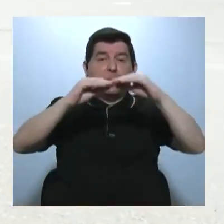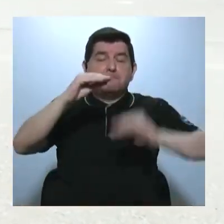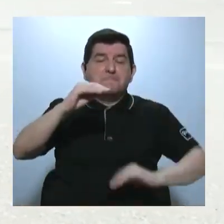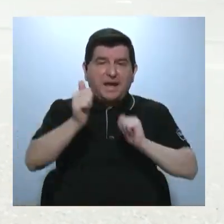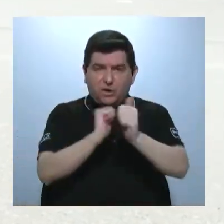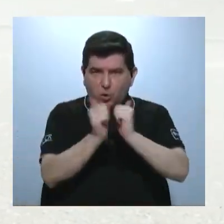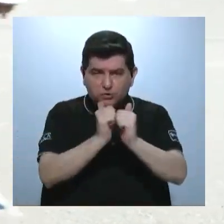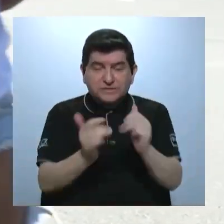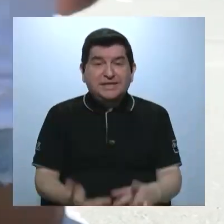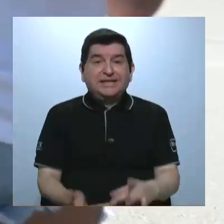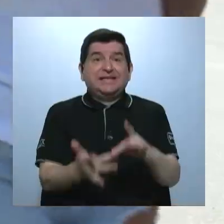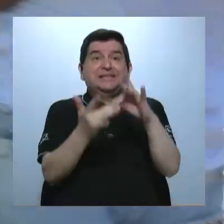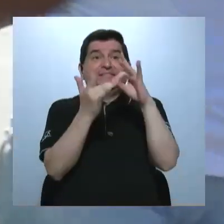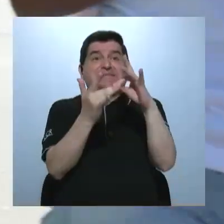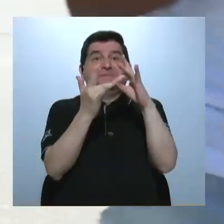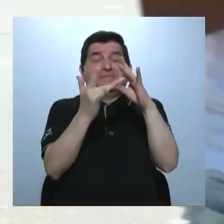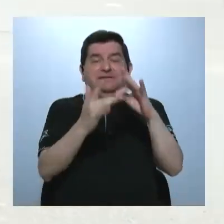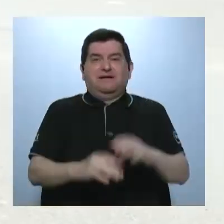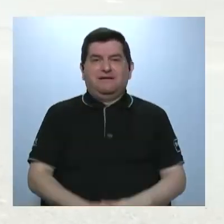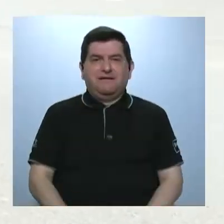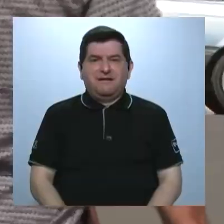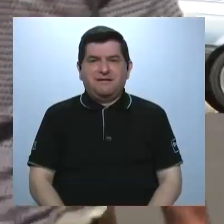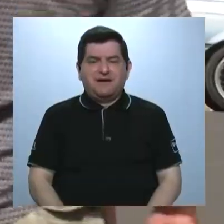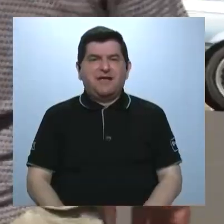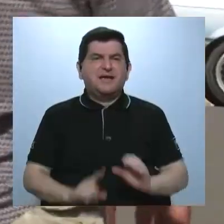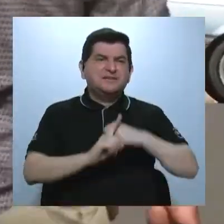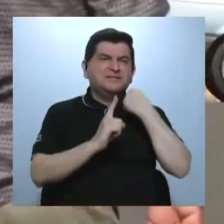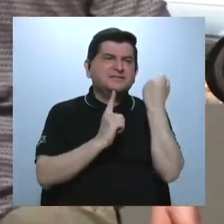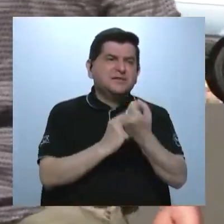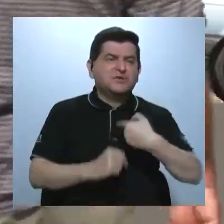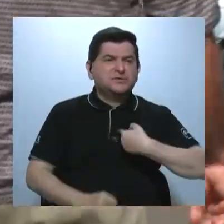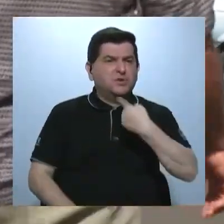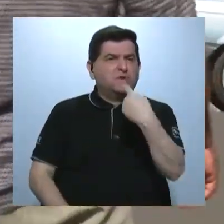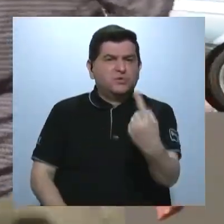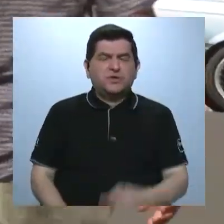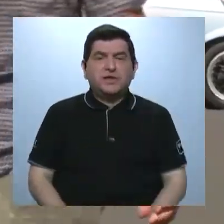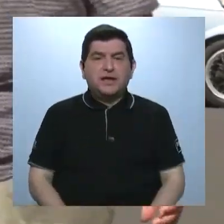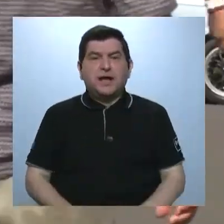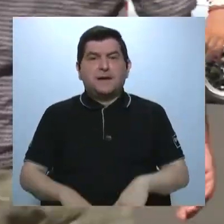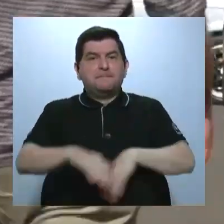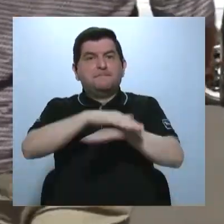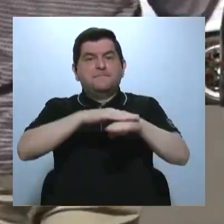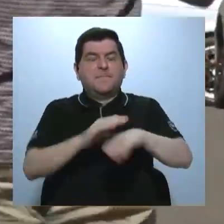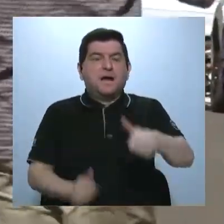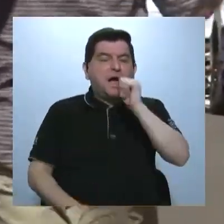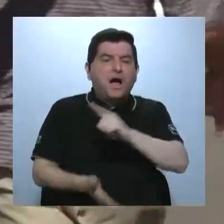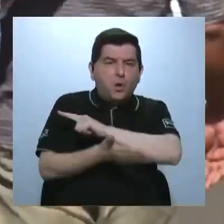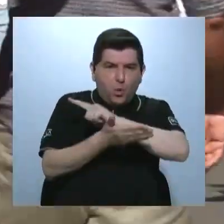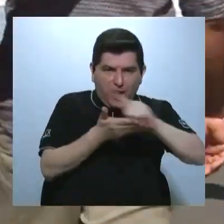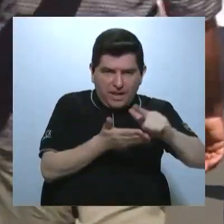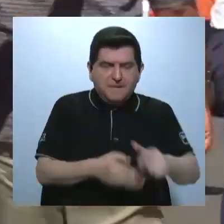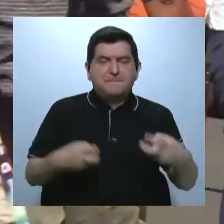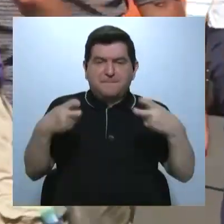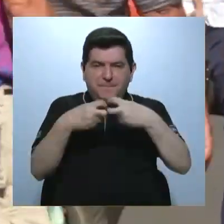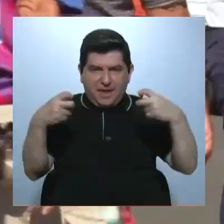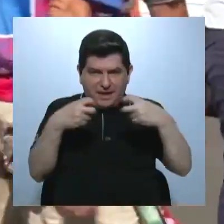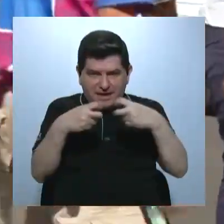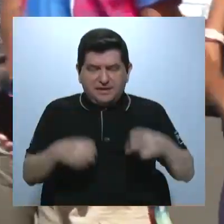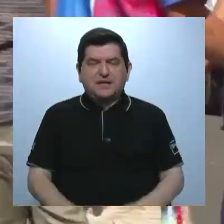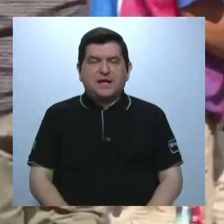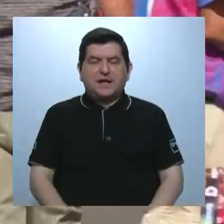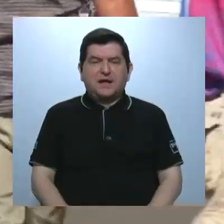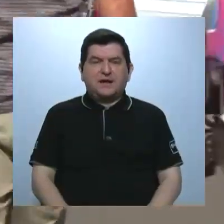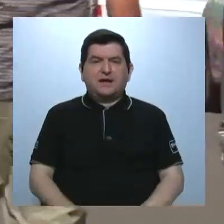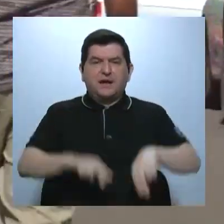competitivos, y especialmente menos competitivos en factores que uno diría que son básicos: agua potable, electricidad,